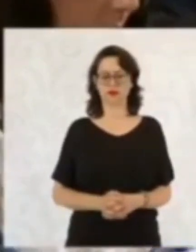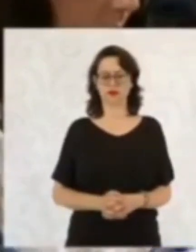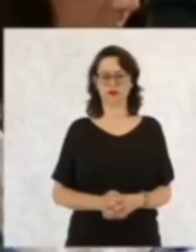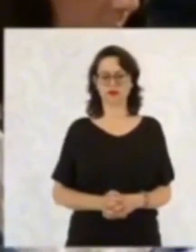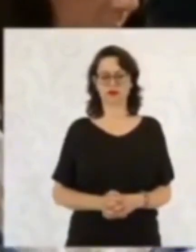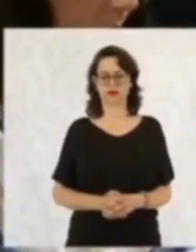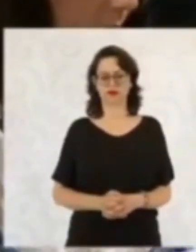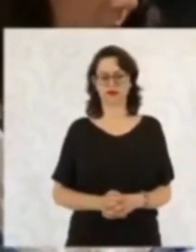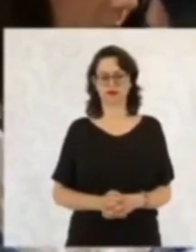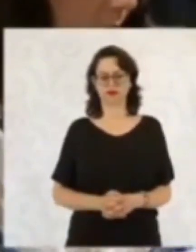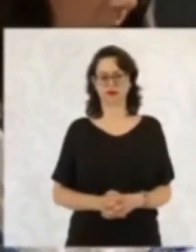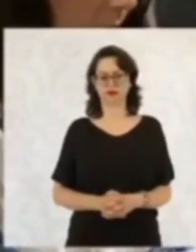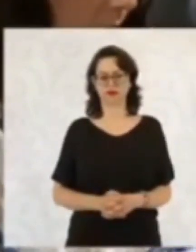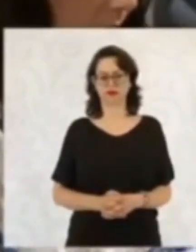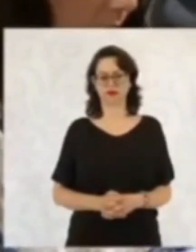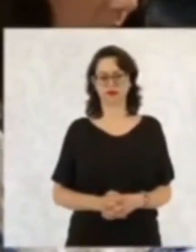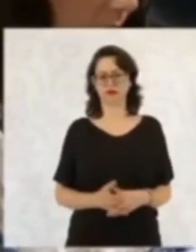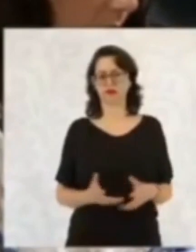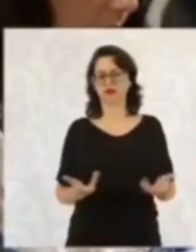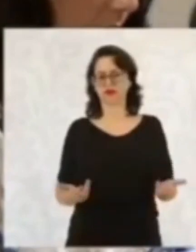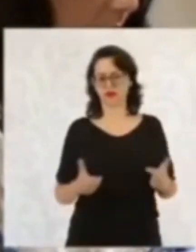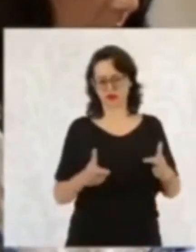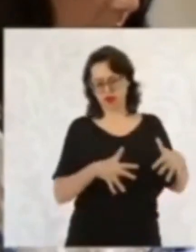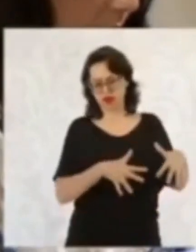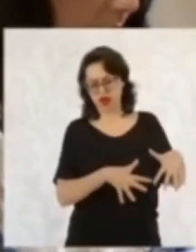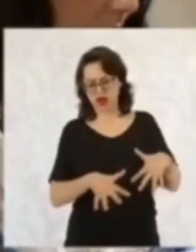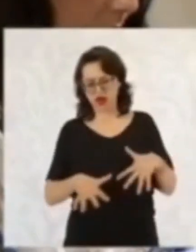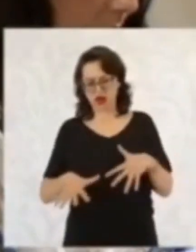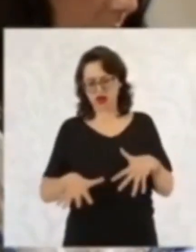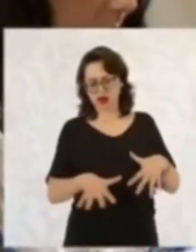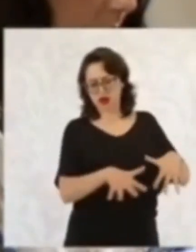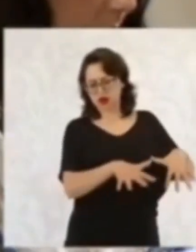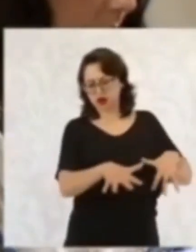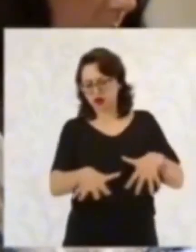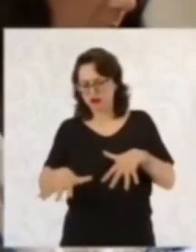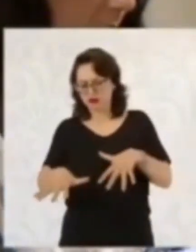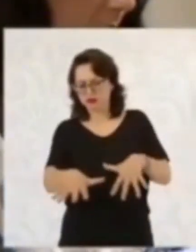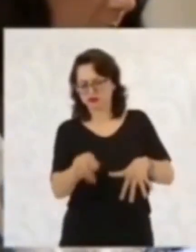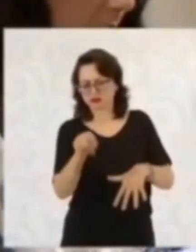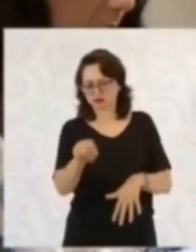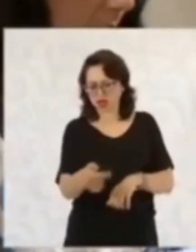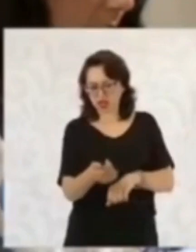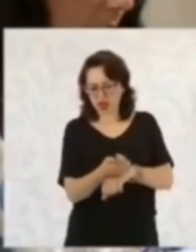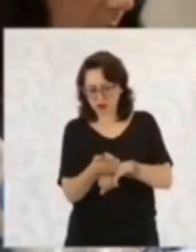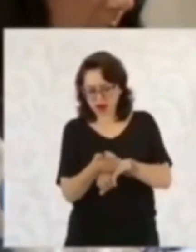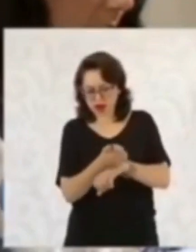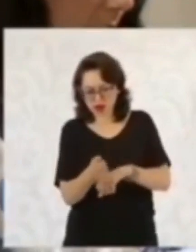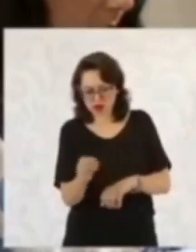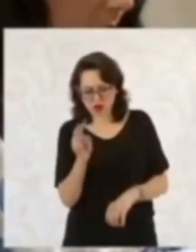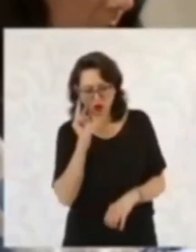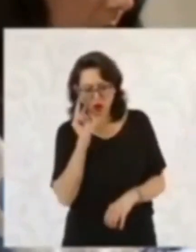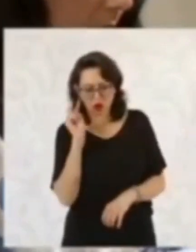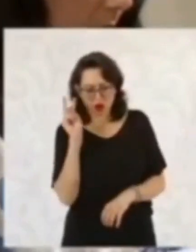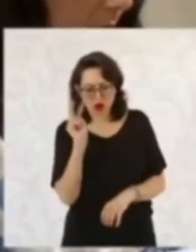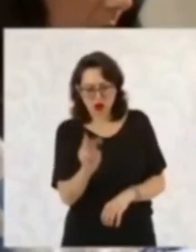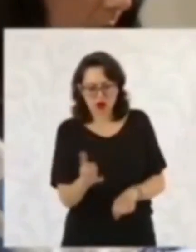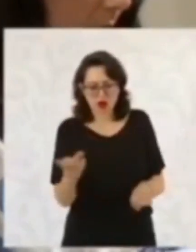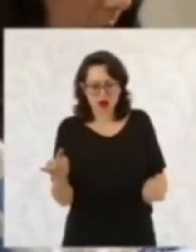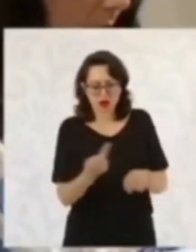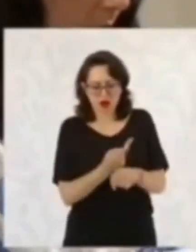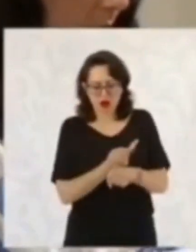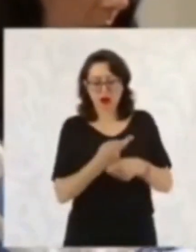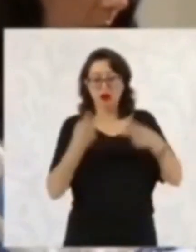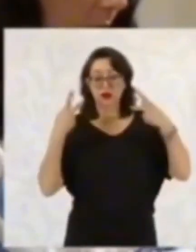De amarillo, de lixiviado de cobre, y hasta ahí personal sin ninguna capacitación y sin medidas de